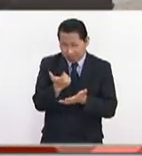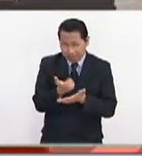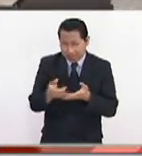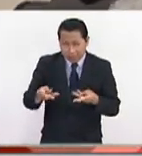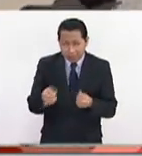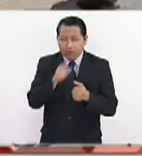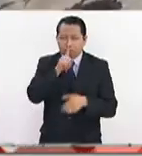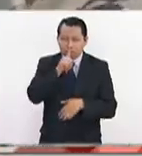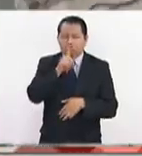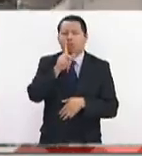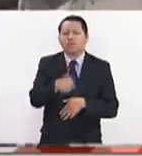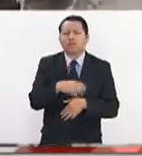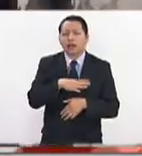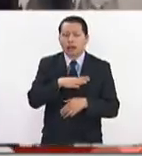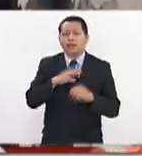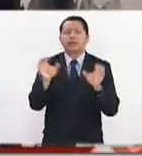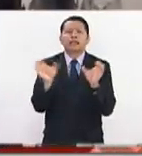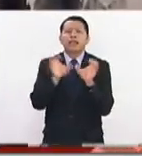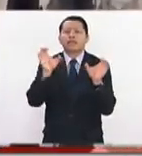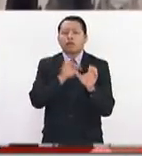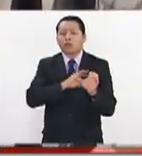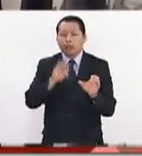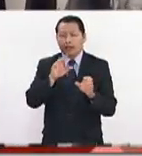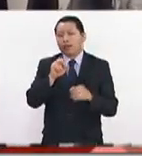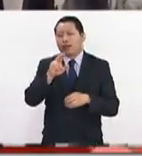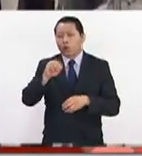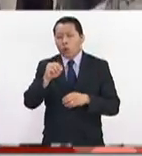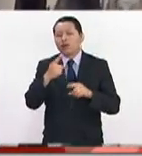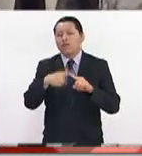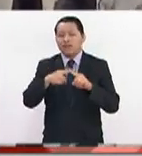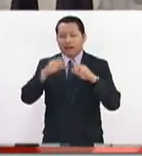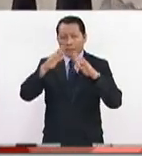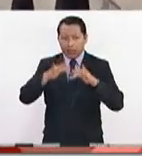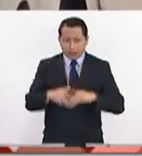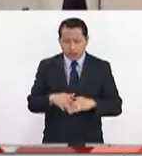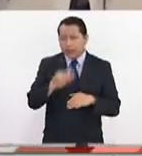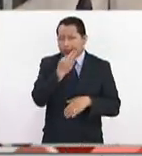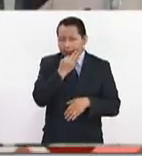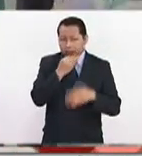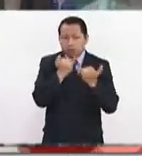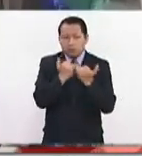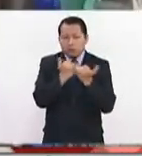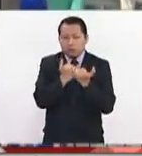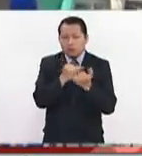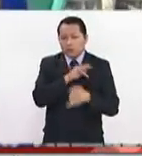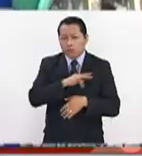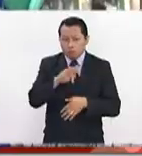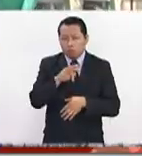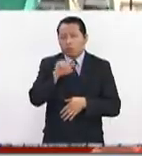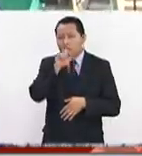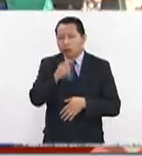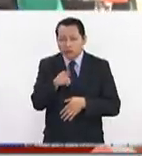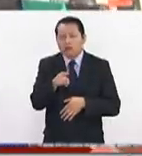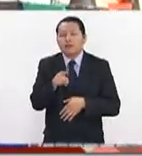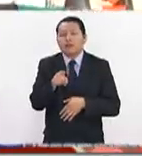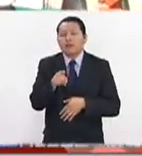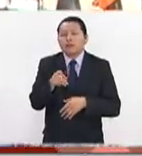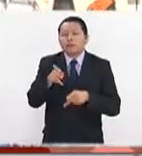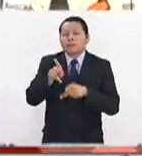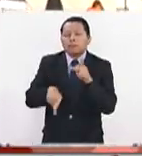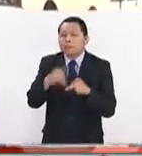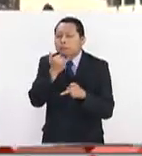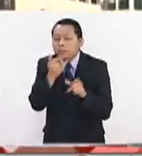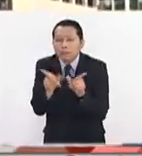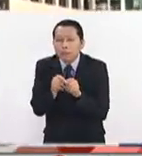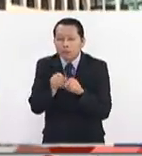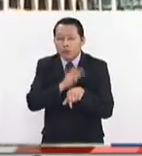van a tener los certificados del DRO y certificados de demolición inmediatamente. Las demoliciones las va a hacer el gobierno. Brevemente,